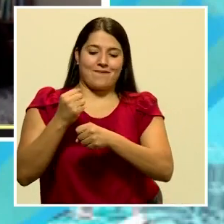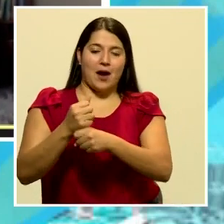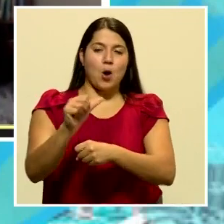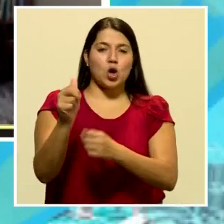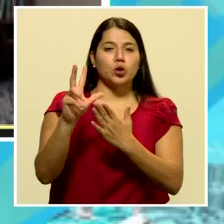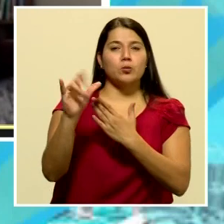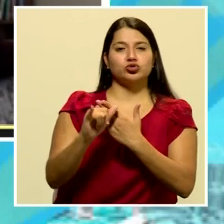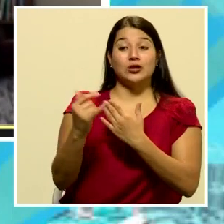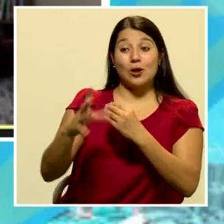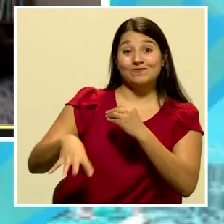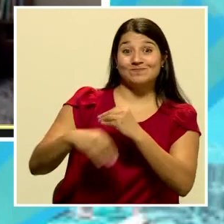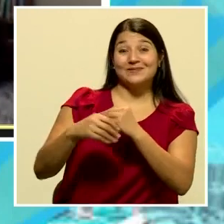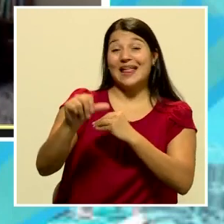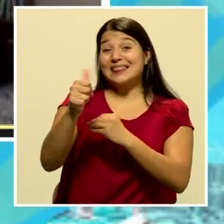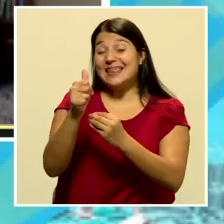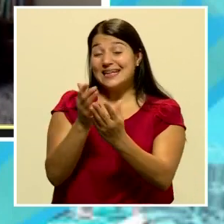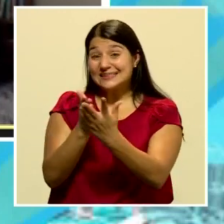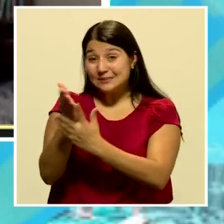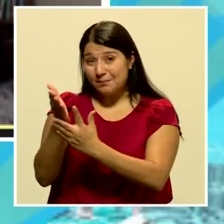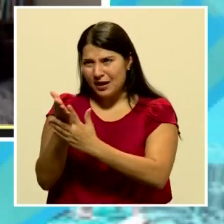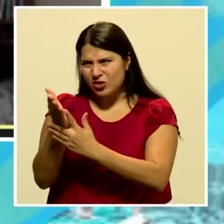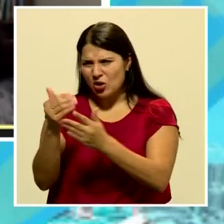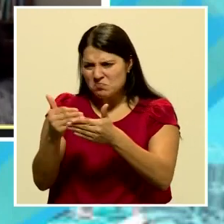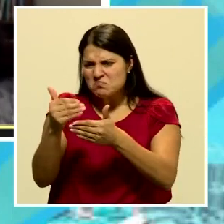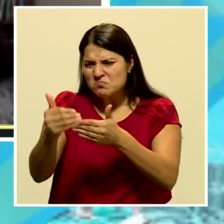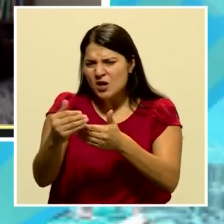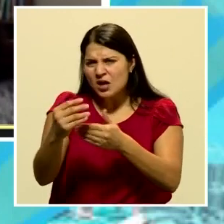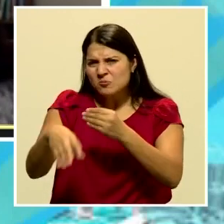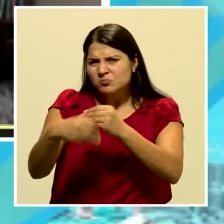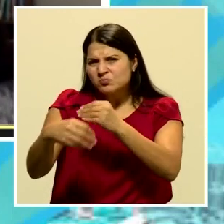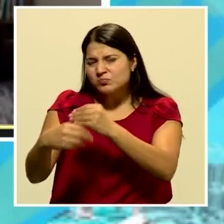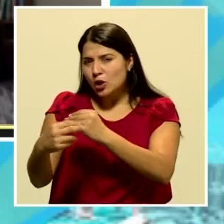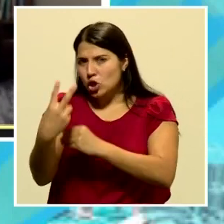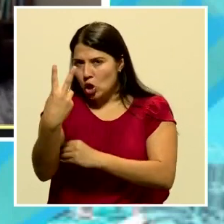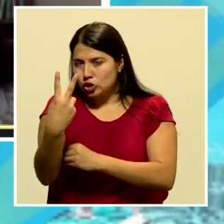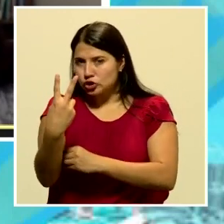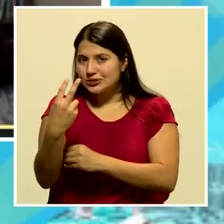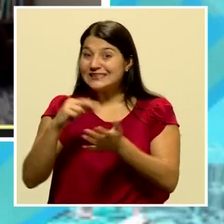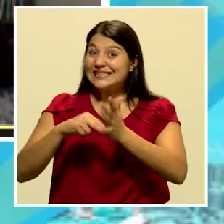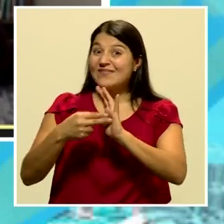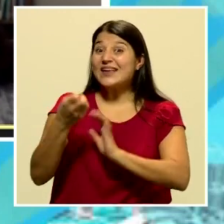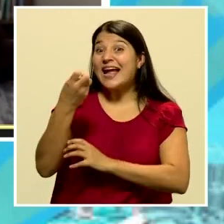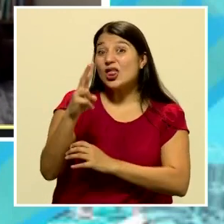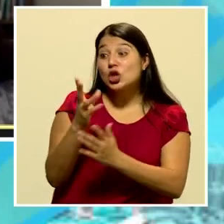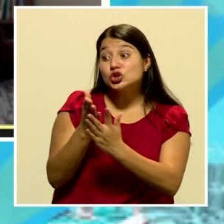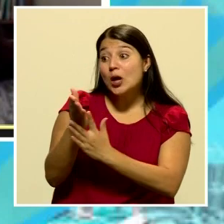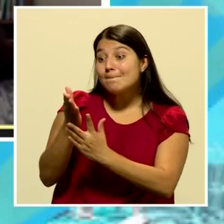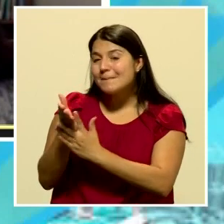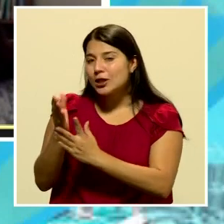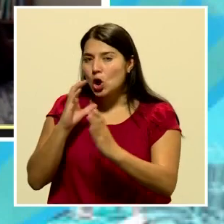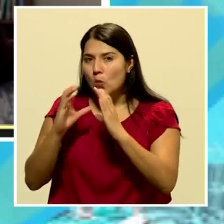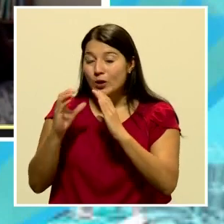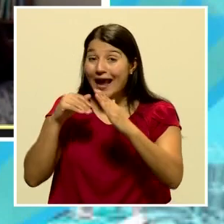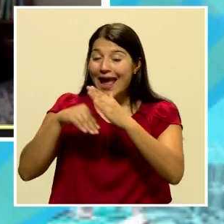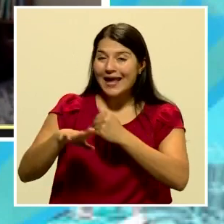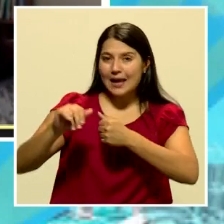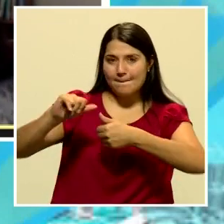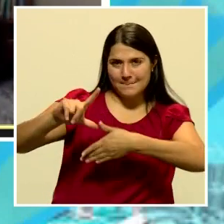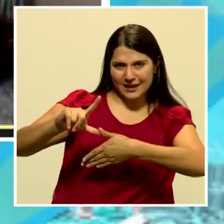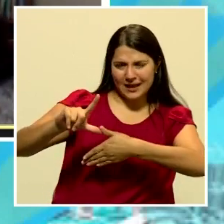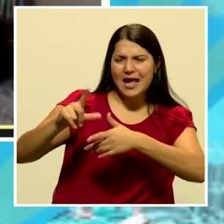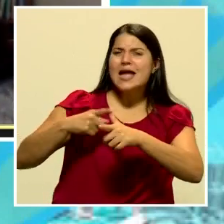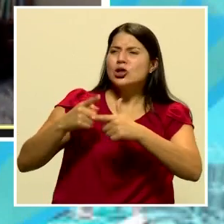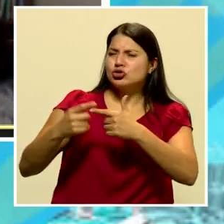10 medios. Ahora se van a unir otros 2 dentro de unos pocos días. O sea, vamos a hacer 12 medios de América Latina y estamos